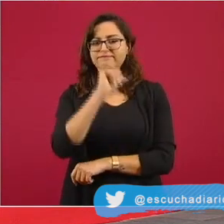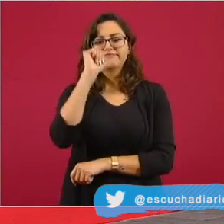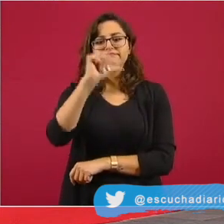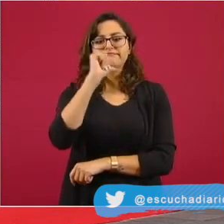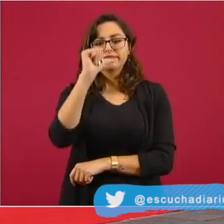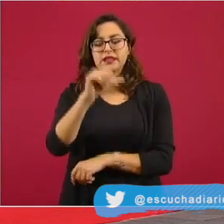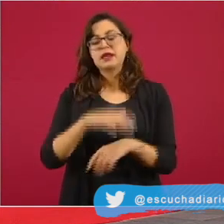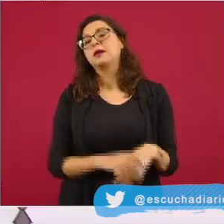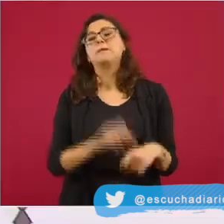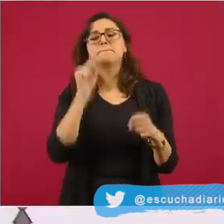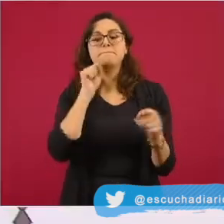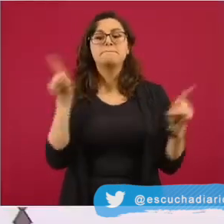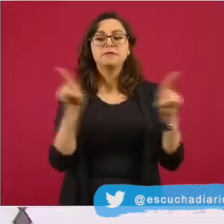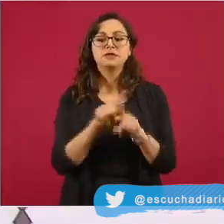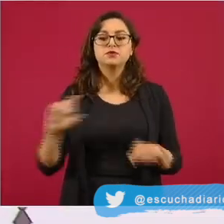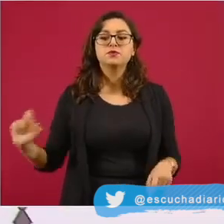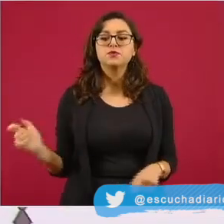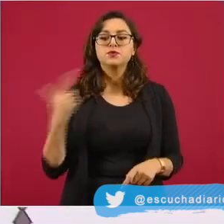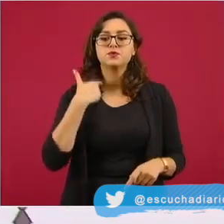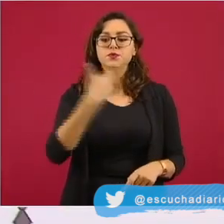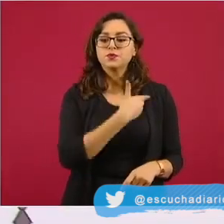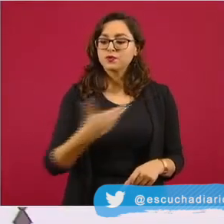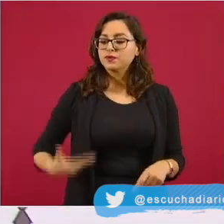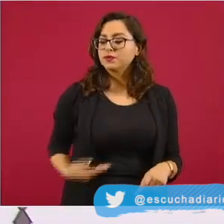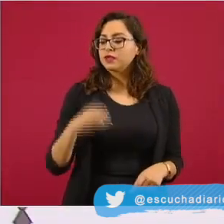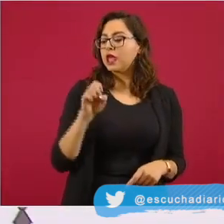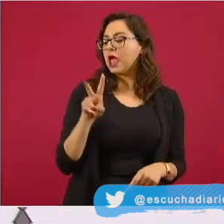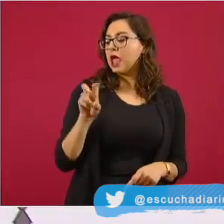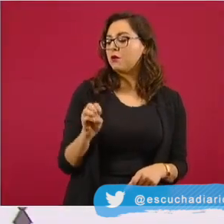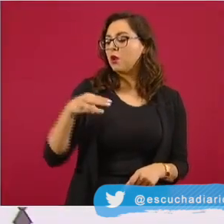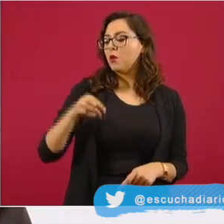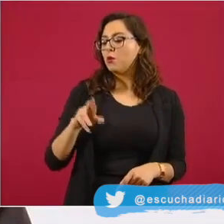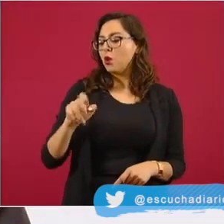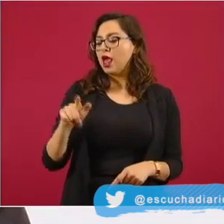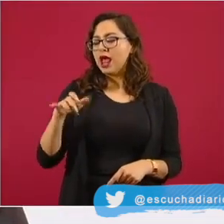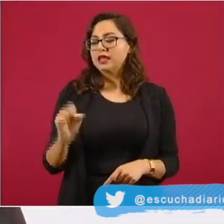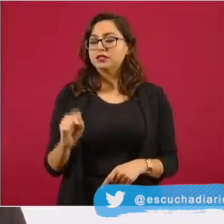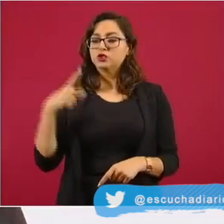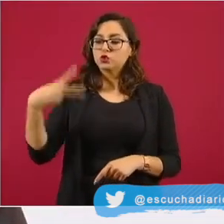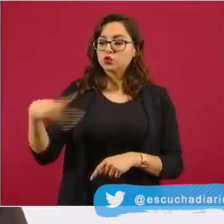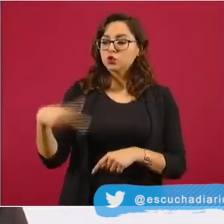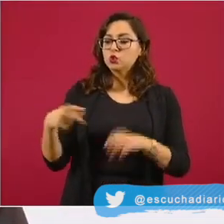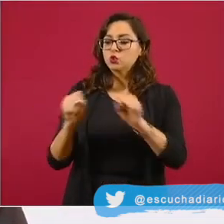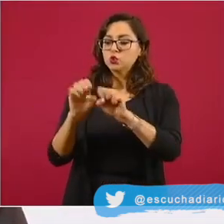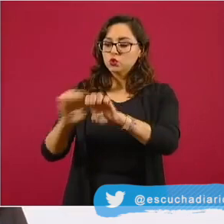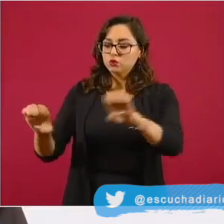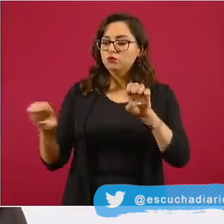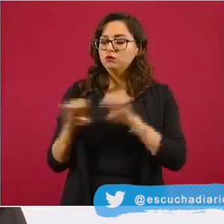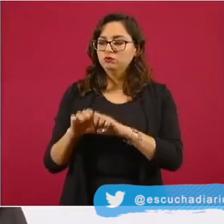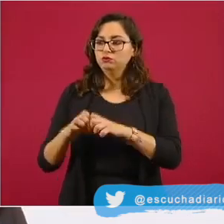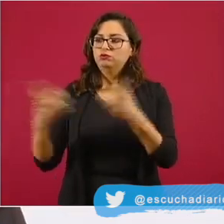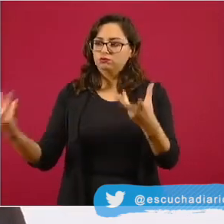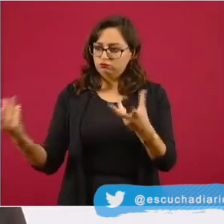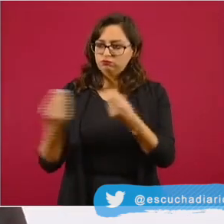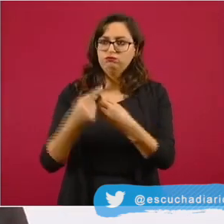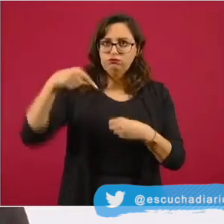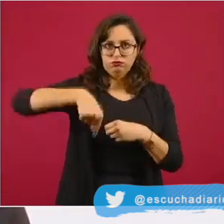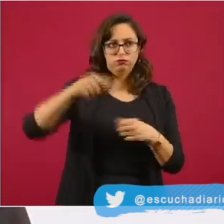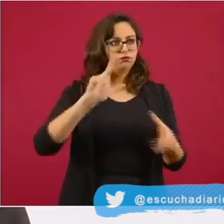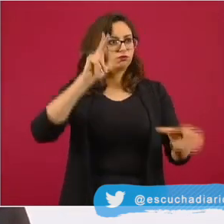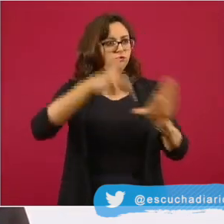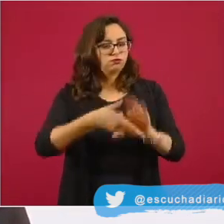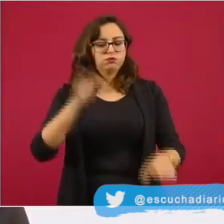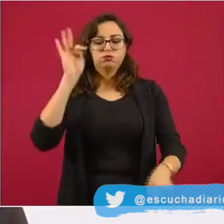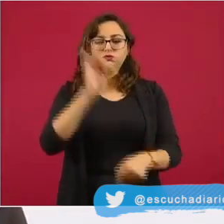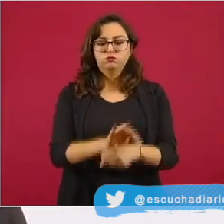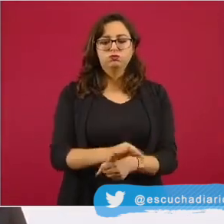al expresidente Evo Morales y a sus colaboradores. No tenemos conflicto con ningún gobierno